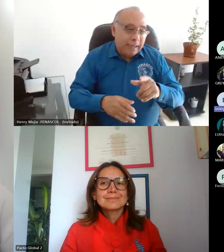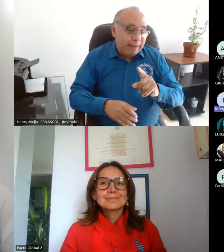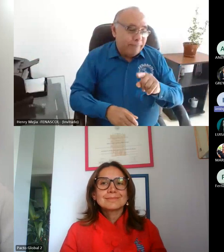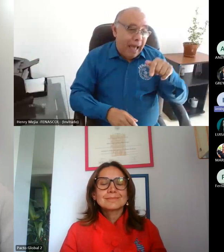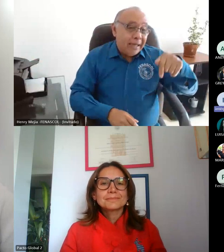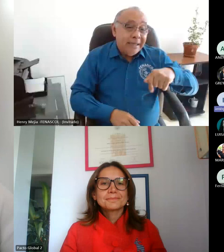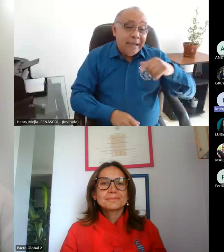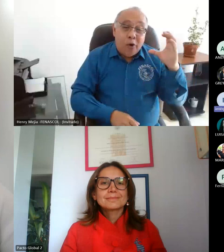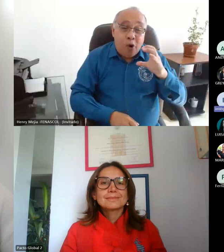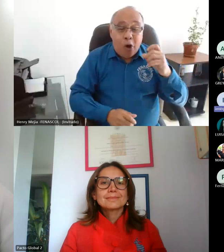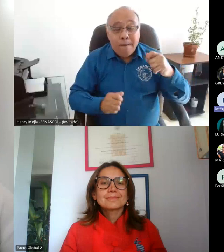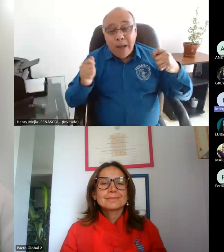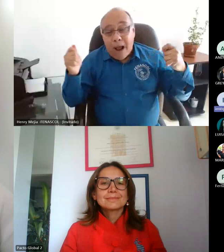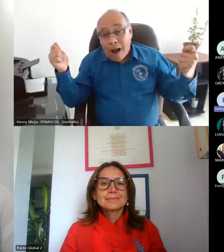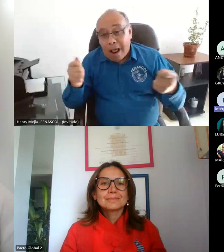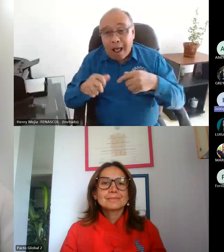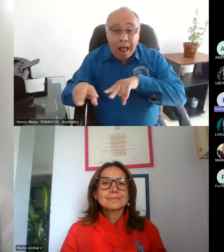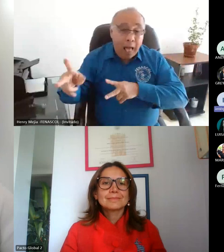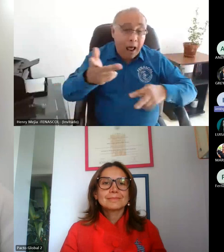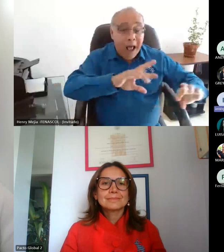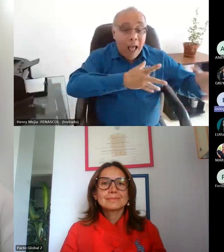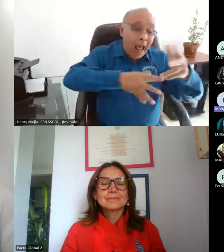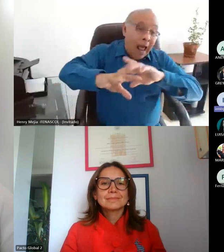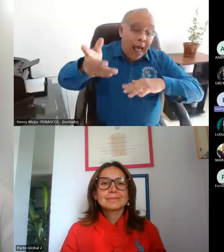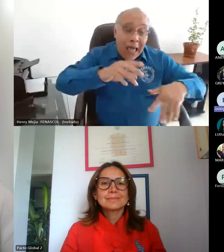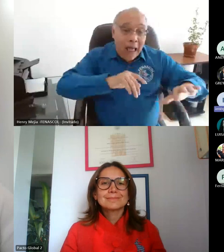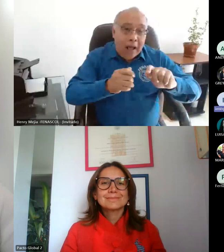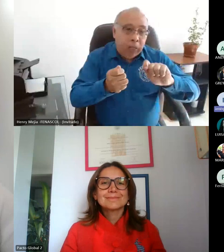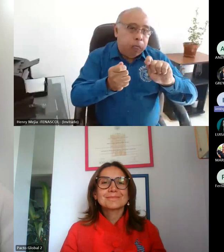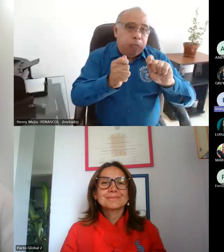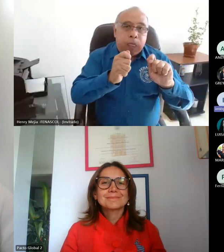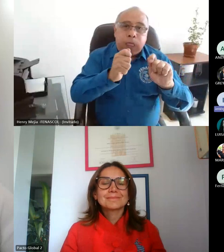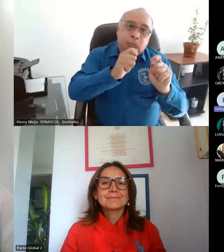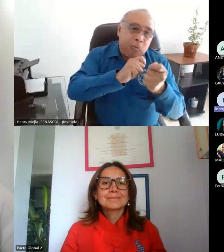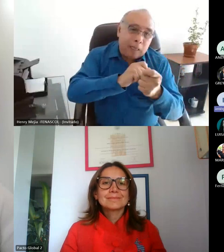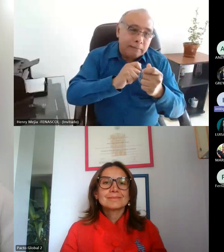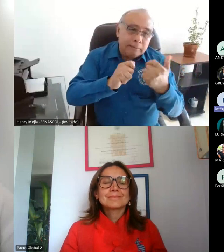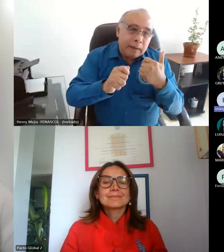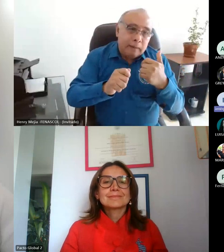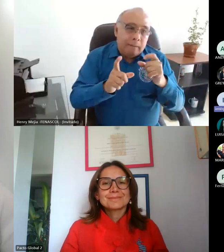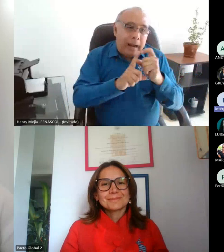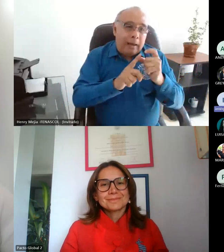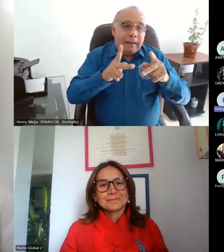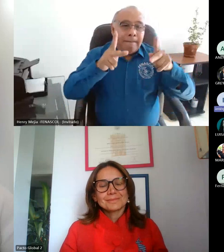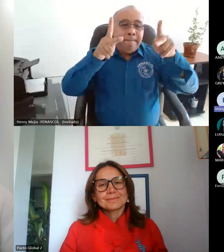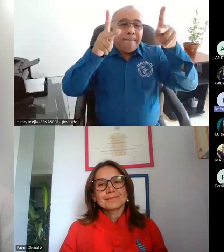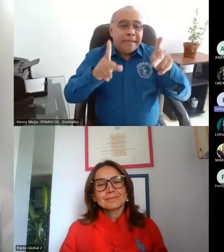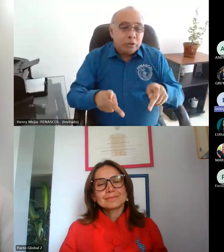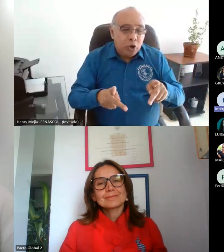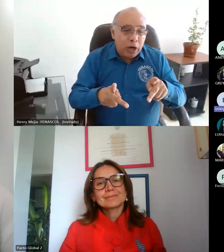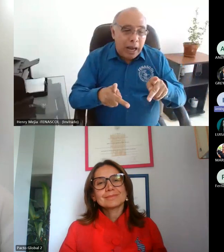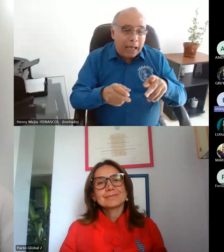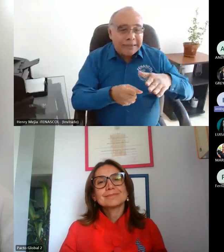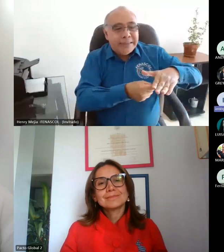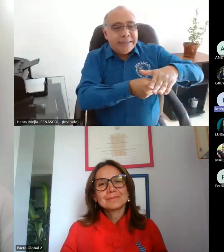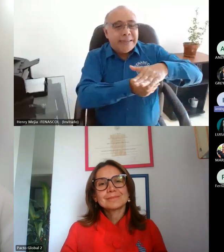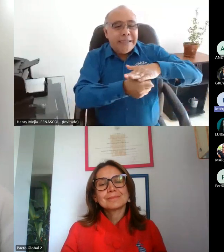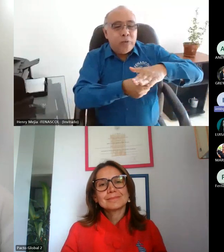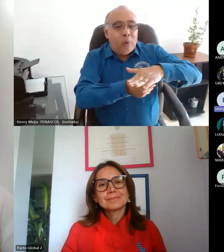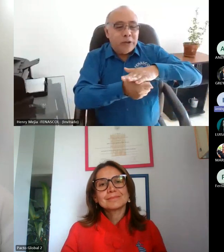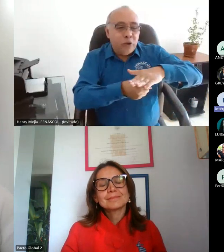enfoque eh Dual sí eh Pues voy como persona con discapacidad pero también como minoría lingüística como